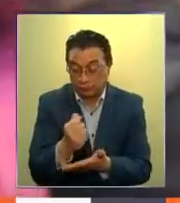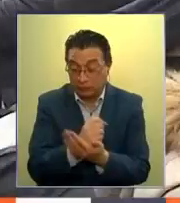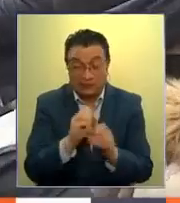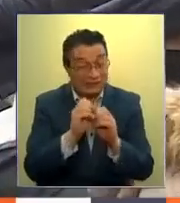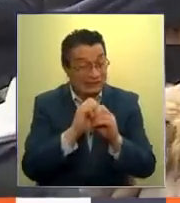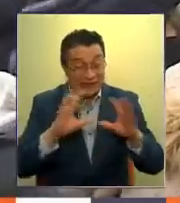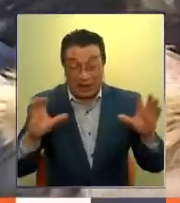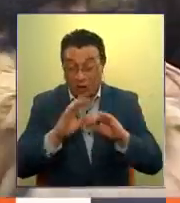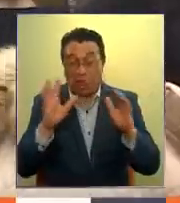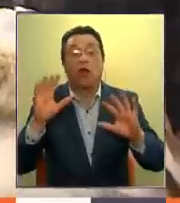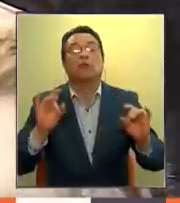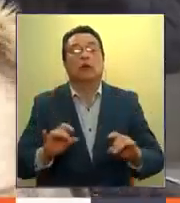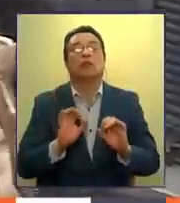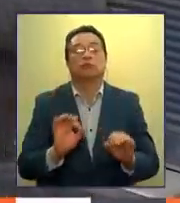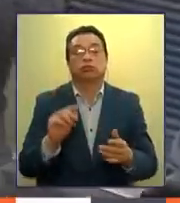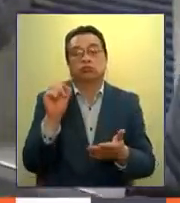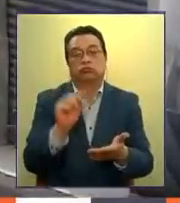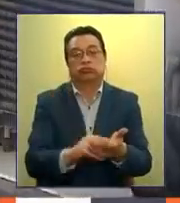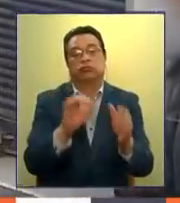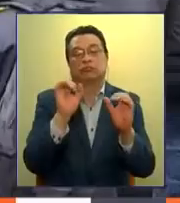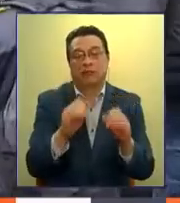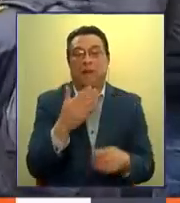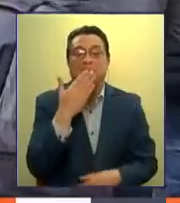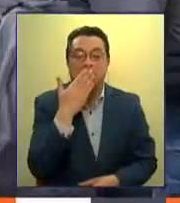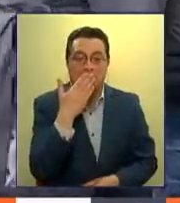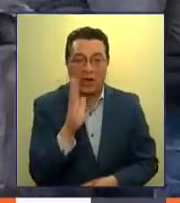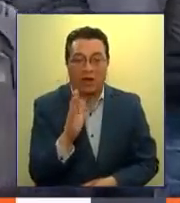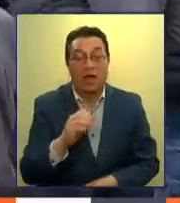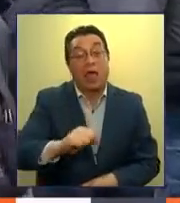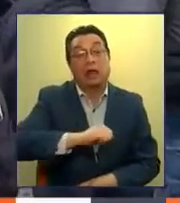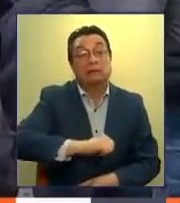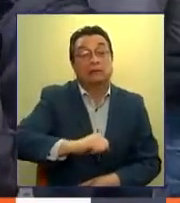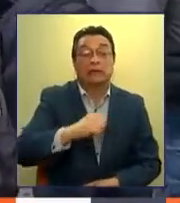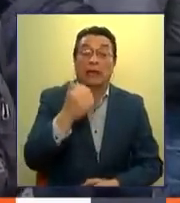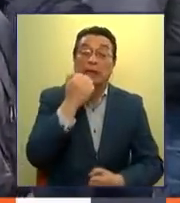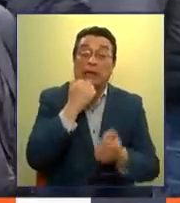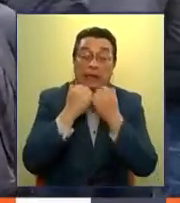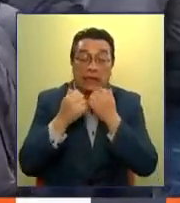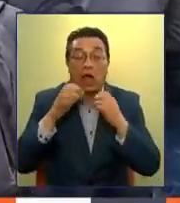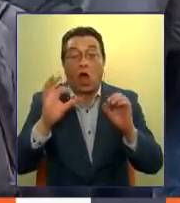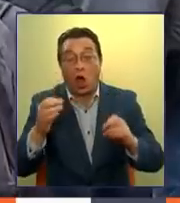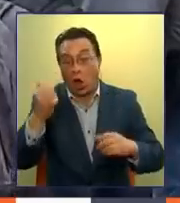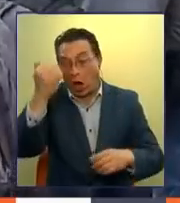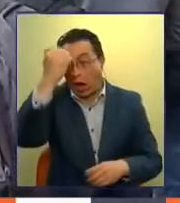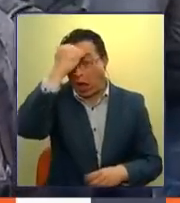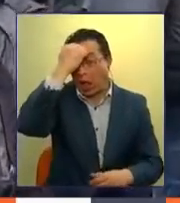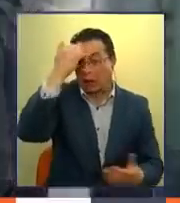claridad y seguridad de lo que está señalando en el formulario para evitar errores o arrepentimientos.